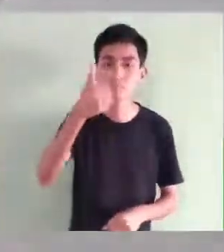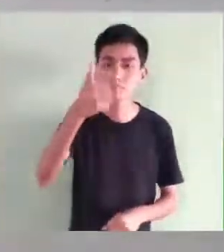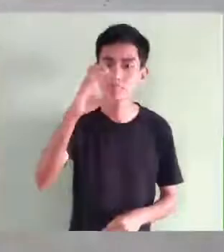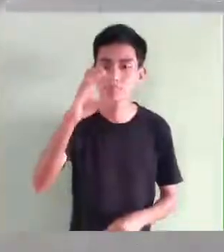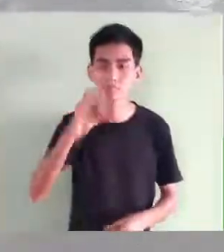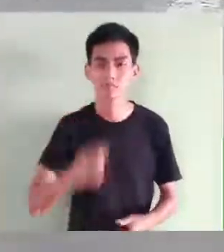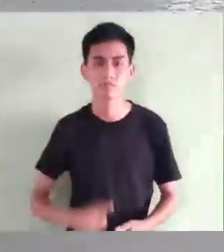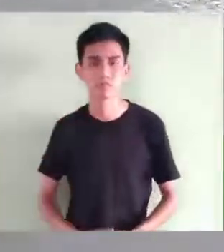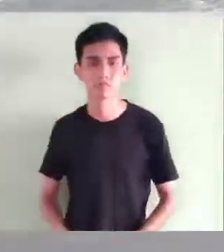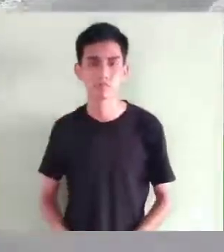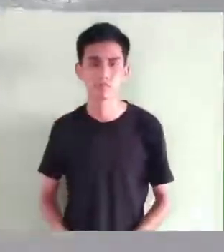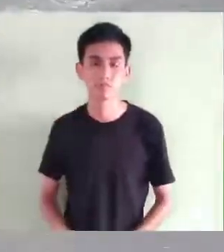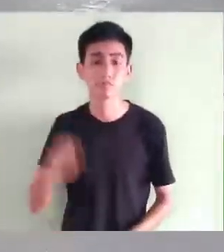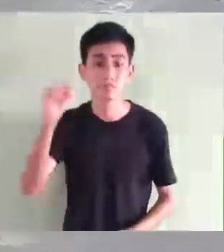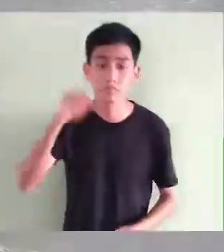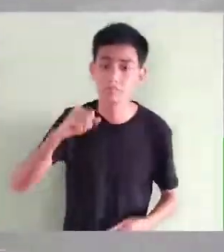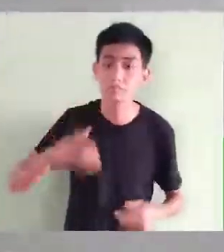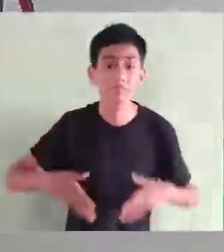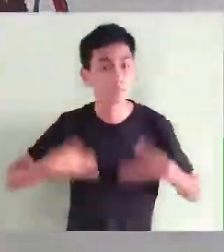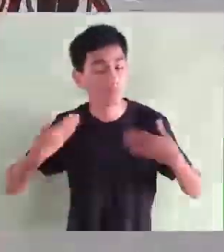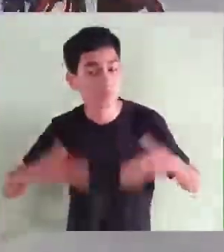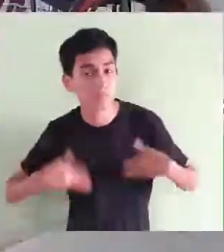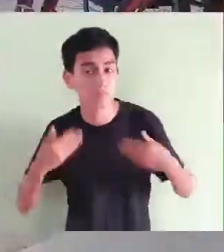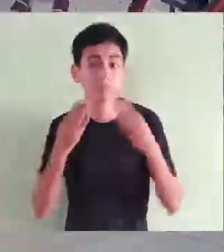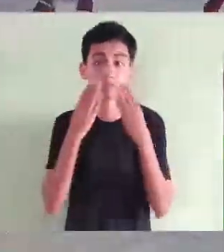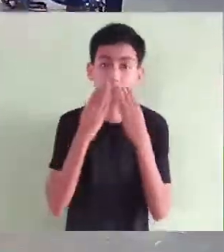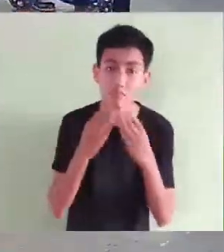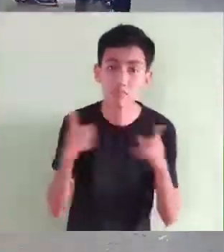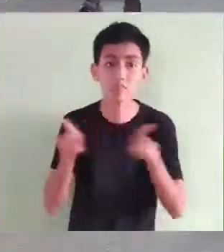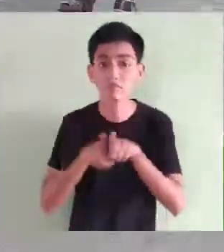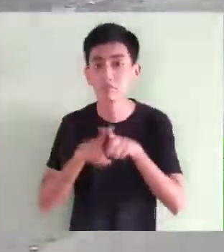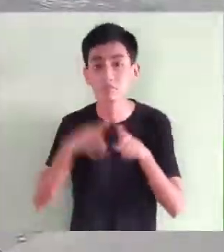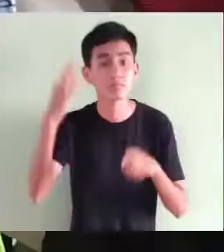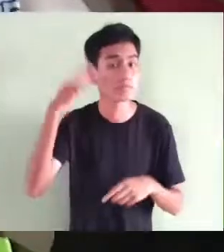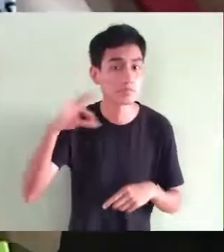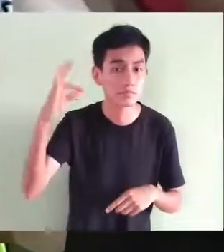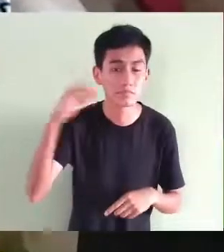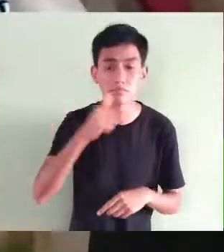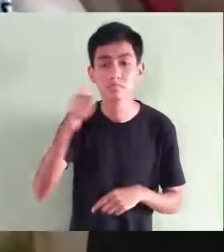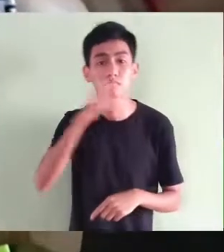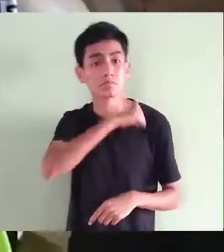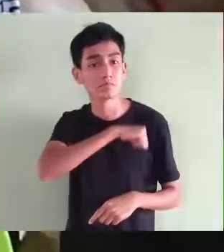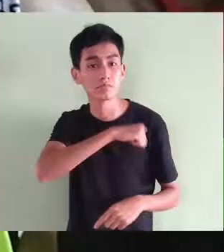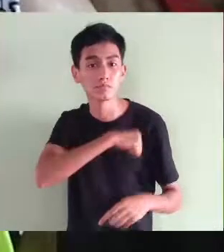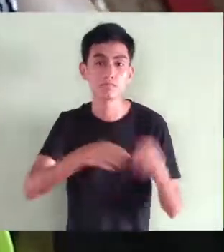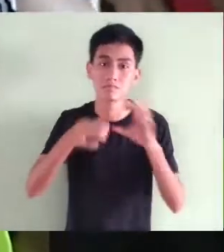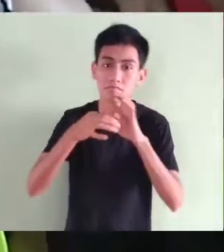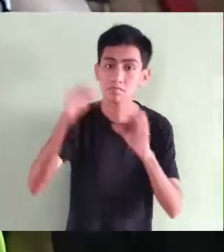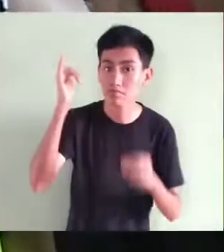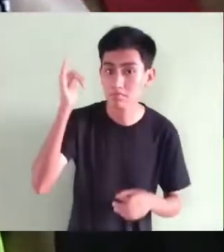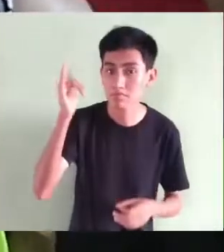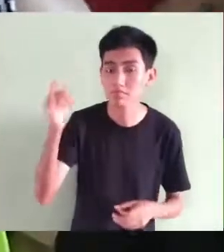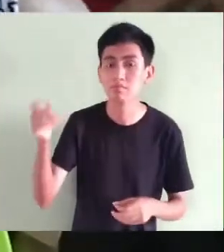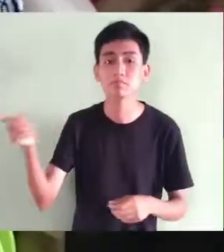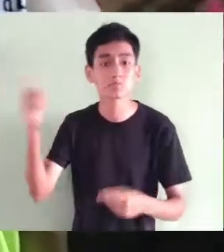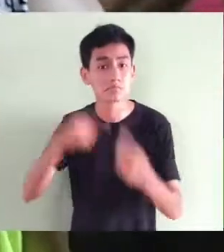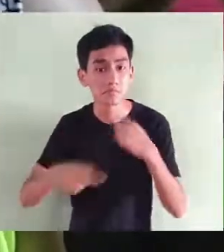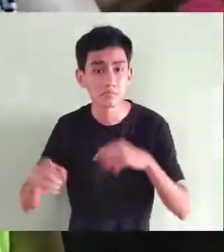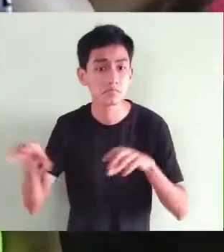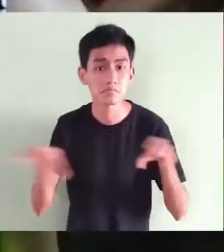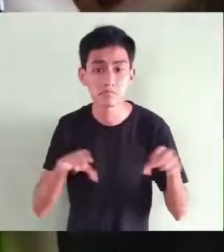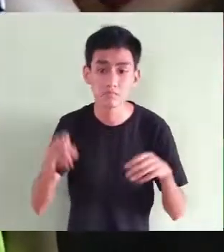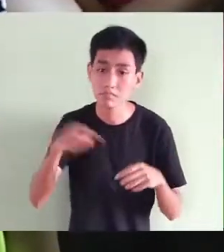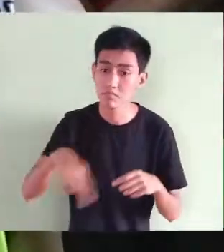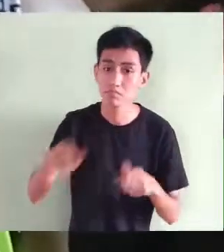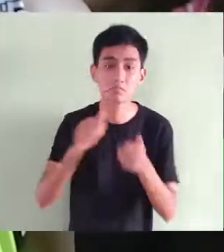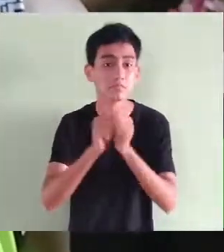Díaz. Sí, muy contento, agradeciendo como siempre a la Municipalidad de Yarina, ¿no?, que viene promoviendo eventos con la